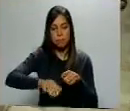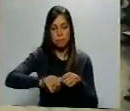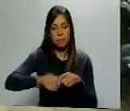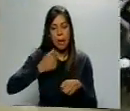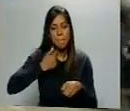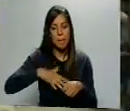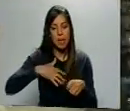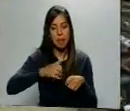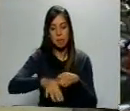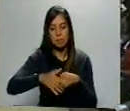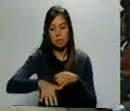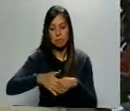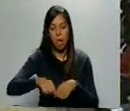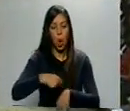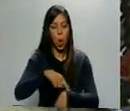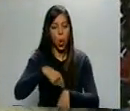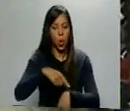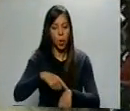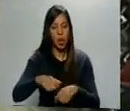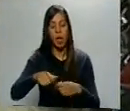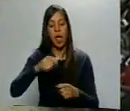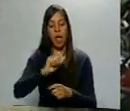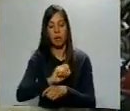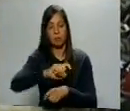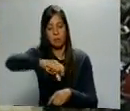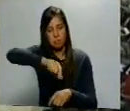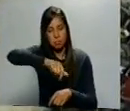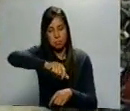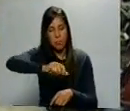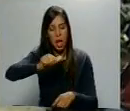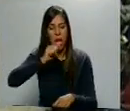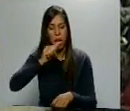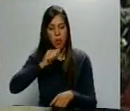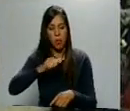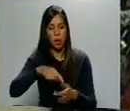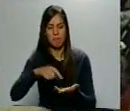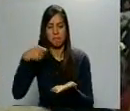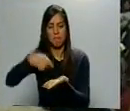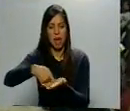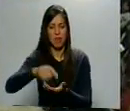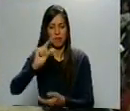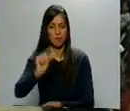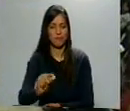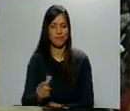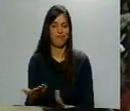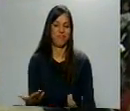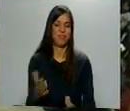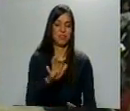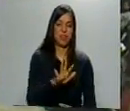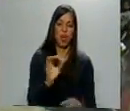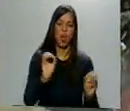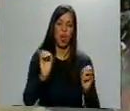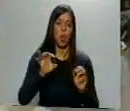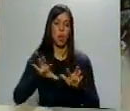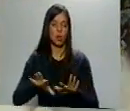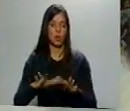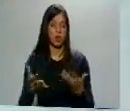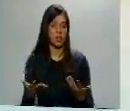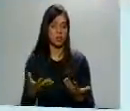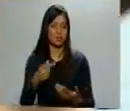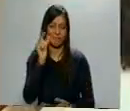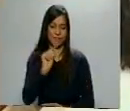naturales, nuestra agua, que son multas que pueden ir de 5 a 10 unidades tributarias, que podían ser multas